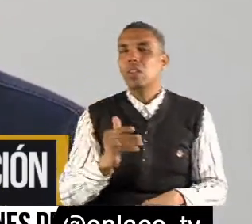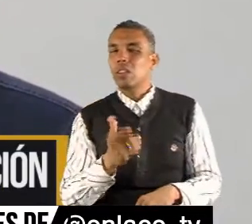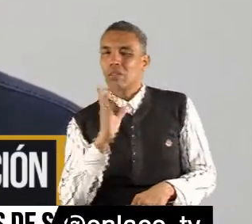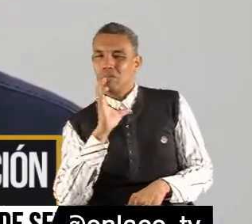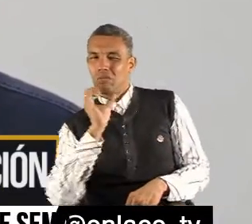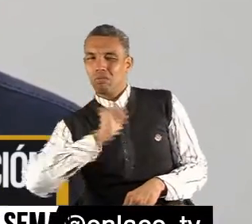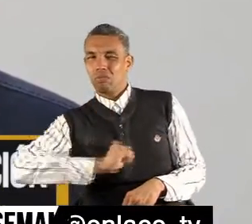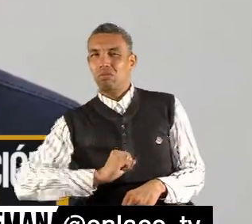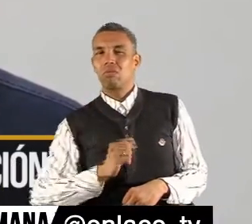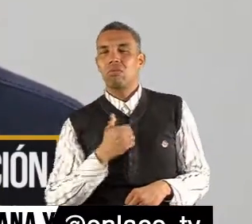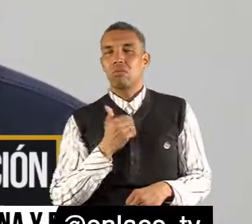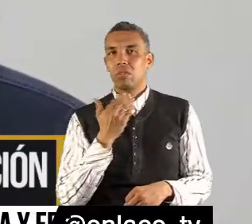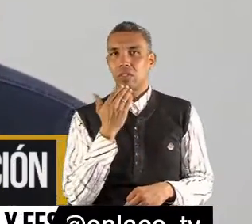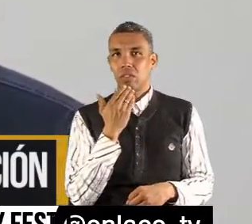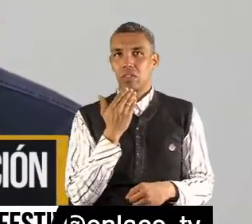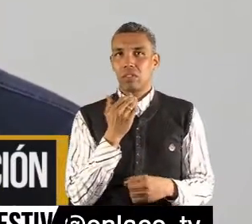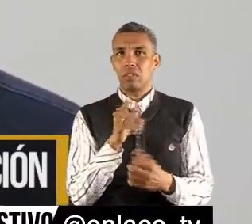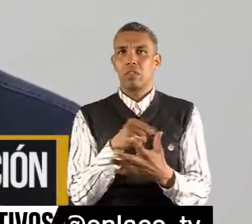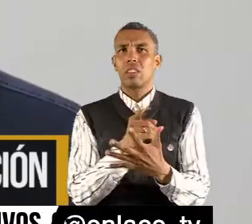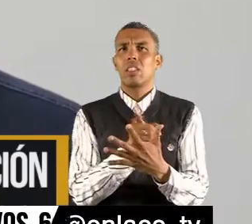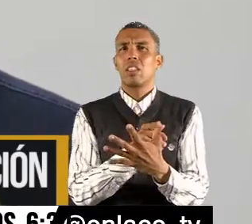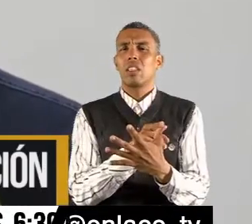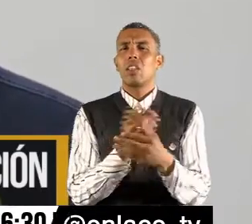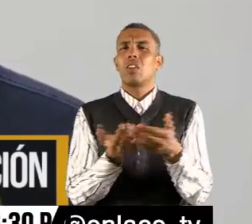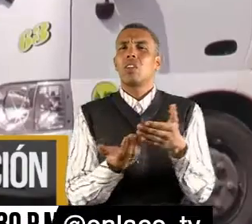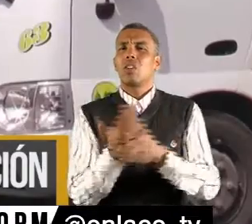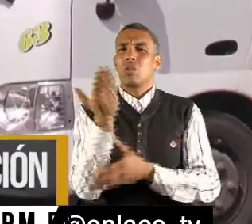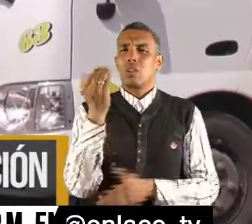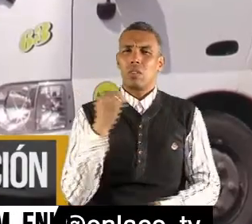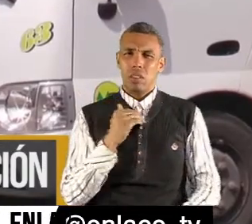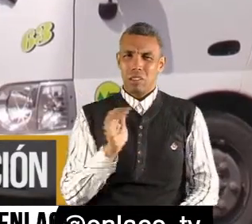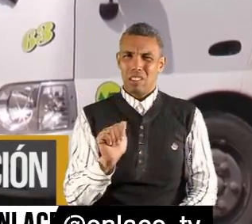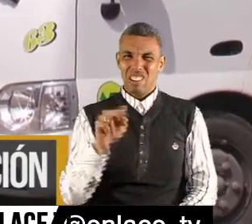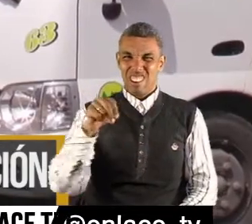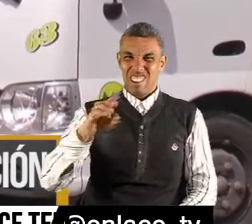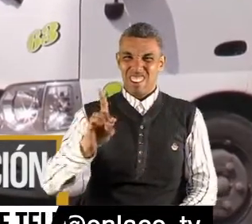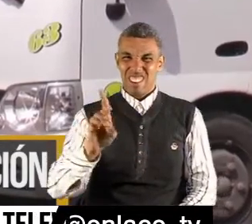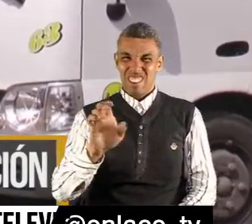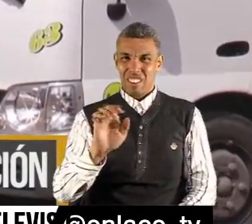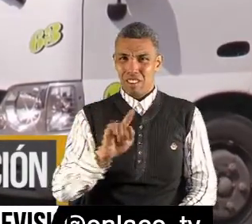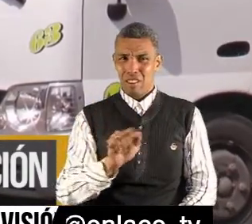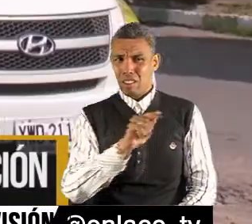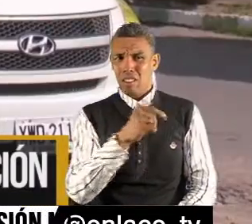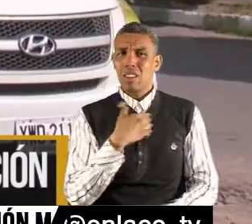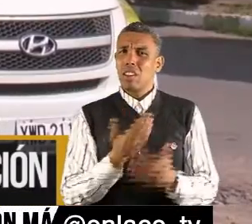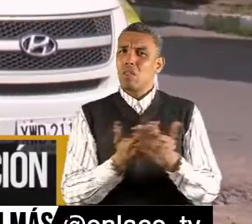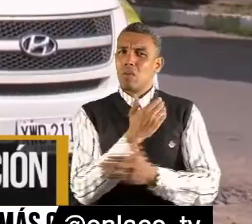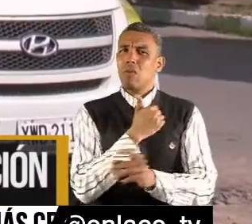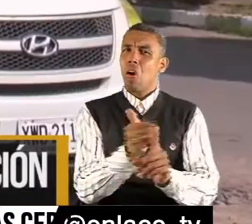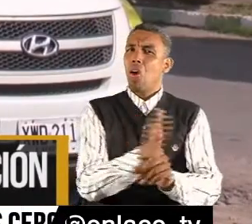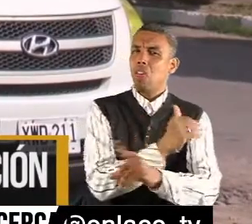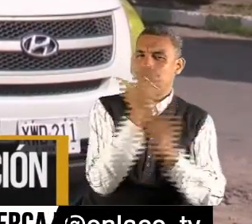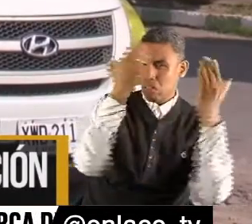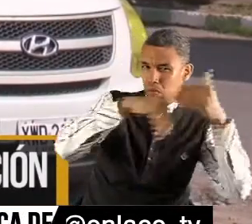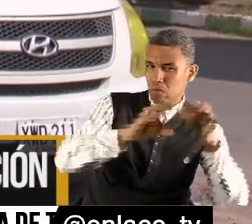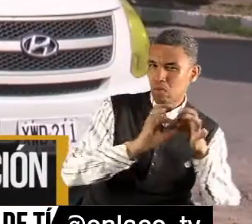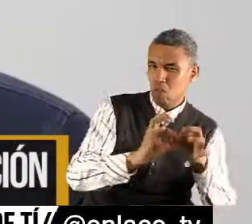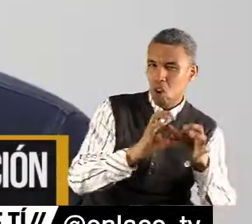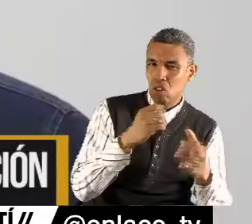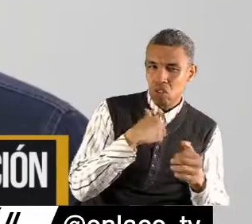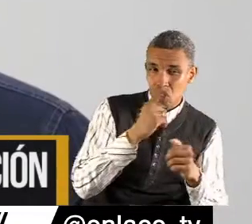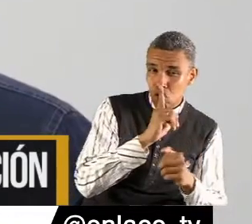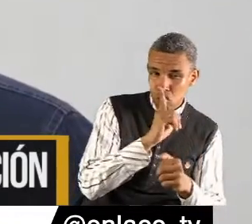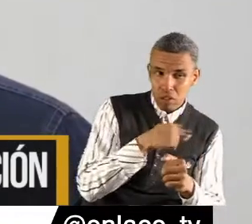de Turesandes, una empresa que es nueva en Barranca Bermeja. Esperan que entes de control vigilen el proceso de escogencia por parte de